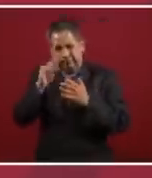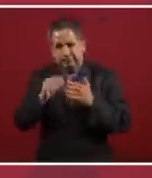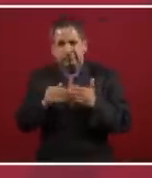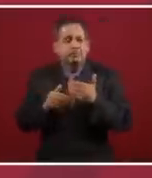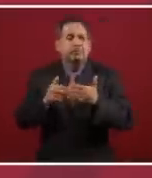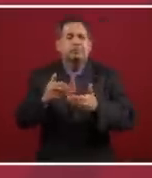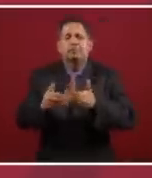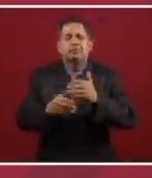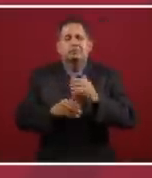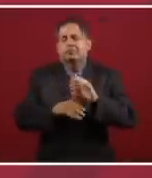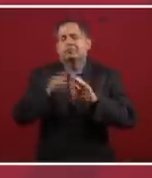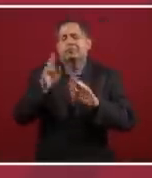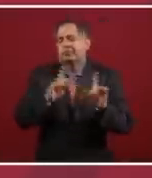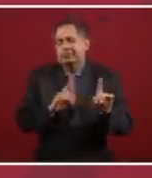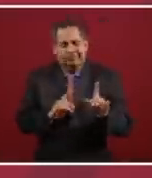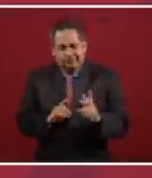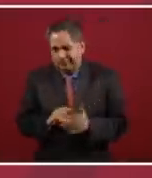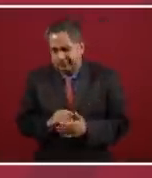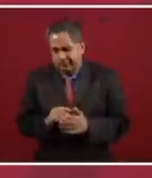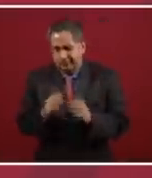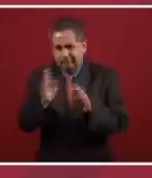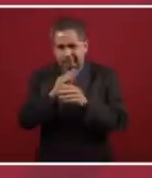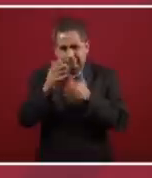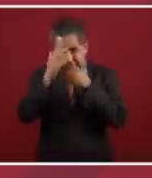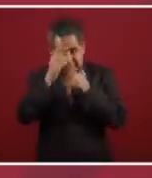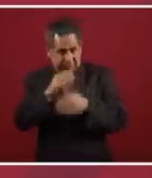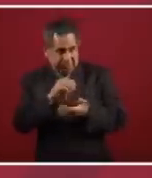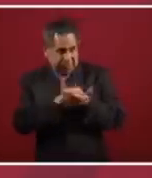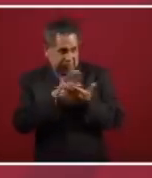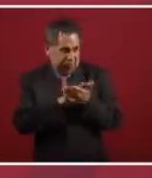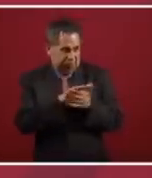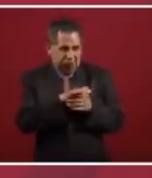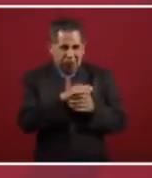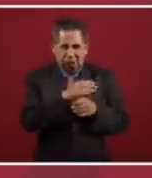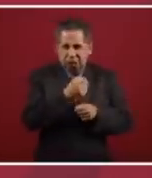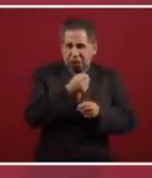llevar las cosas a que es terrorismo fiscal.